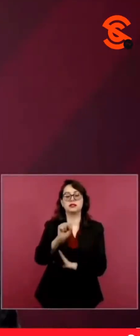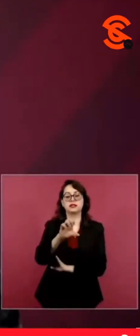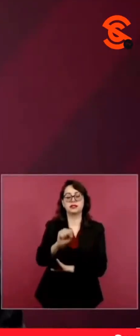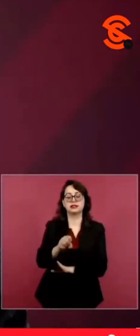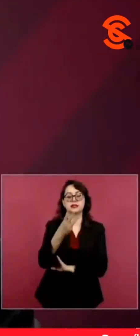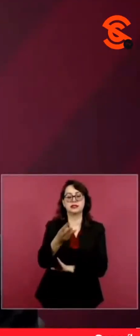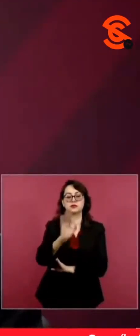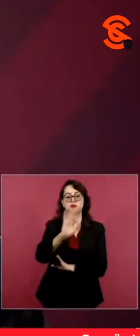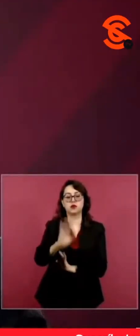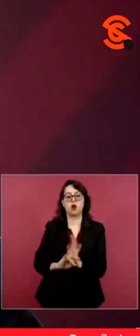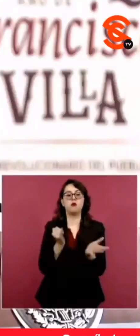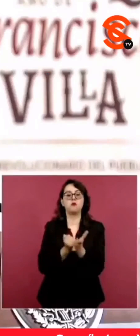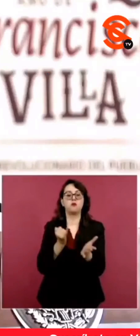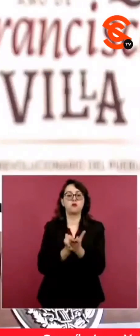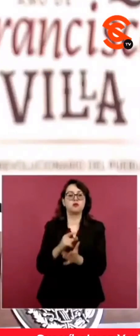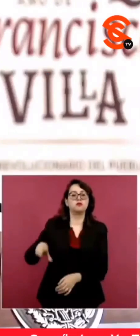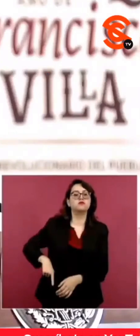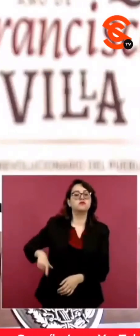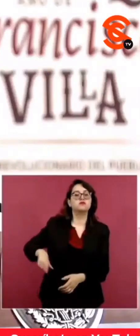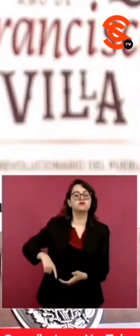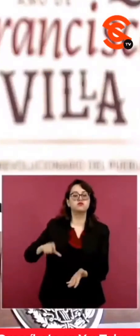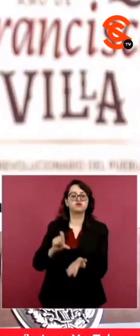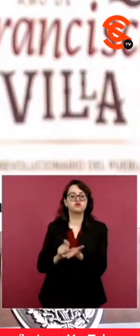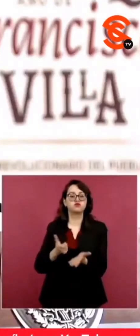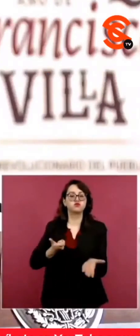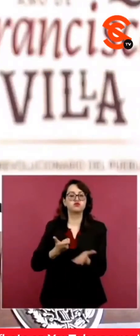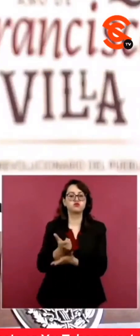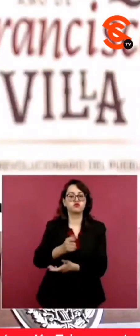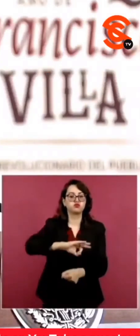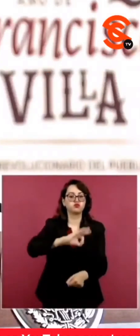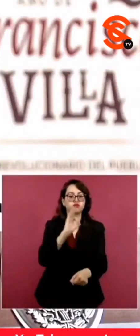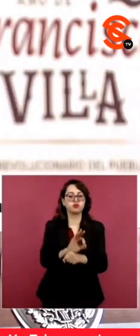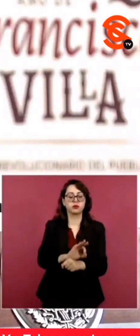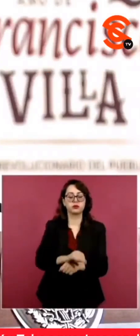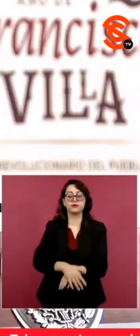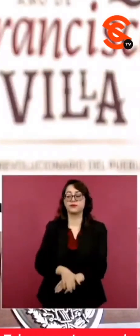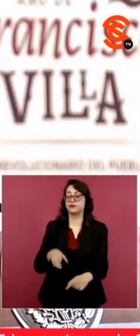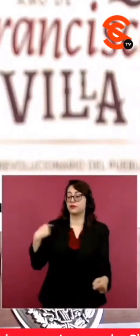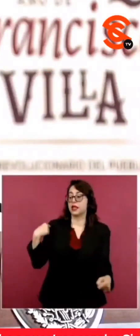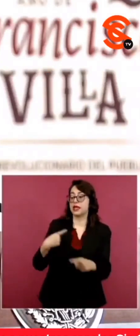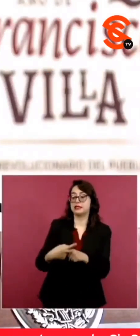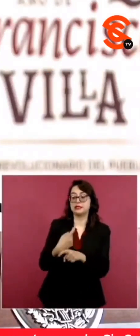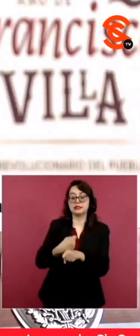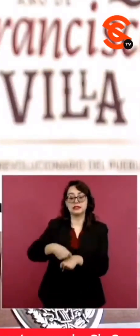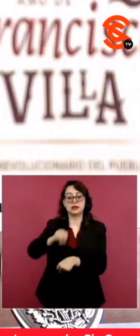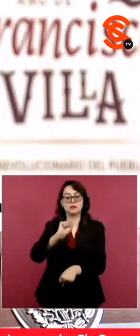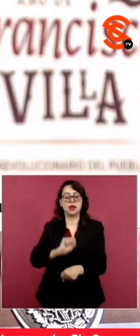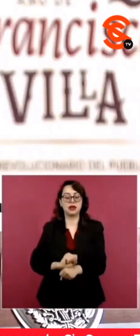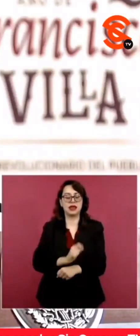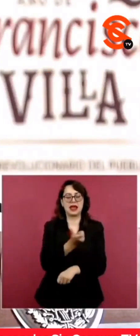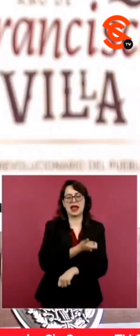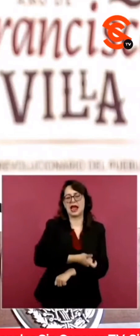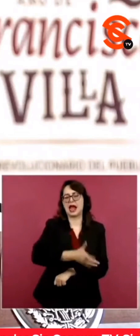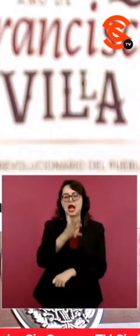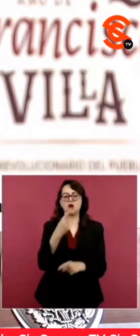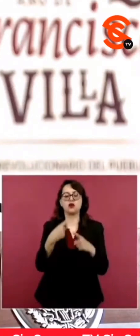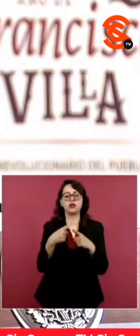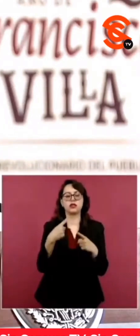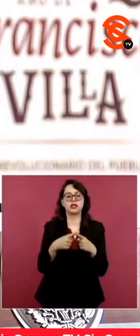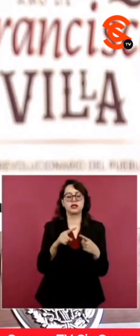63.3% para el diésel. Las tres marcas más careras en esta semana que pasó fue Chevron, Oxogas